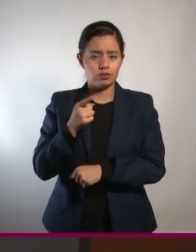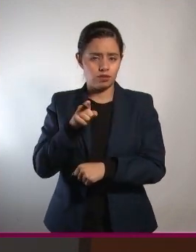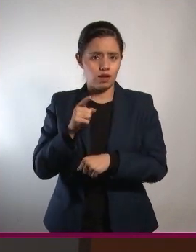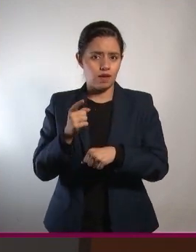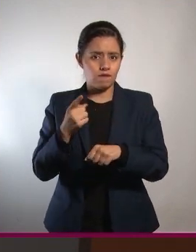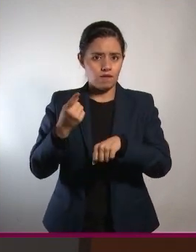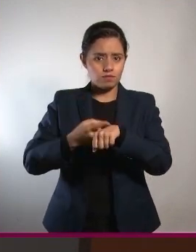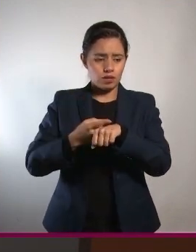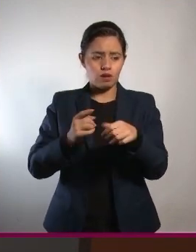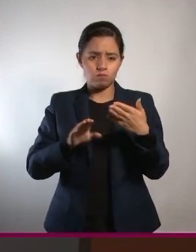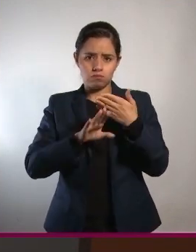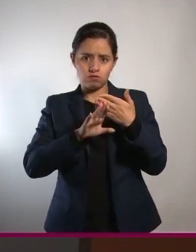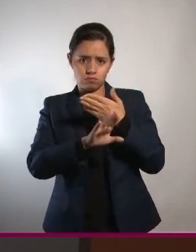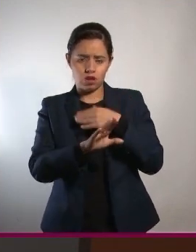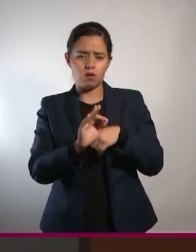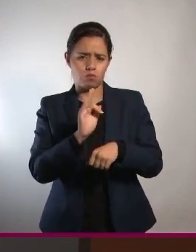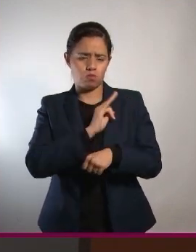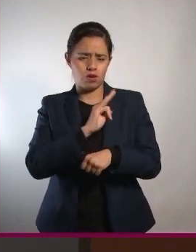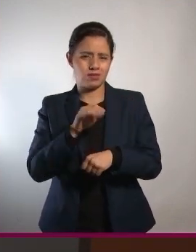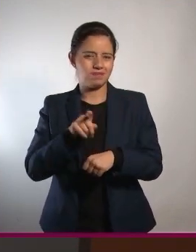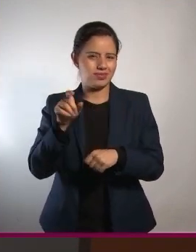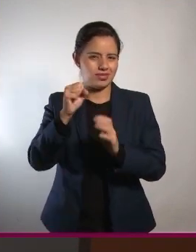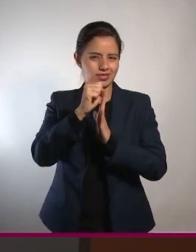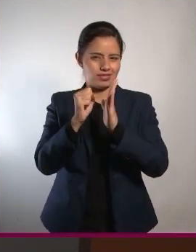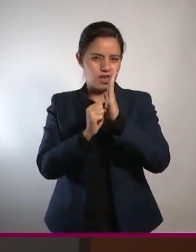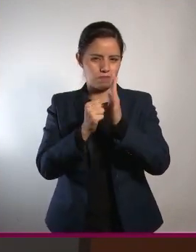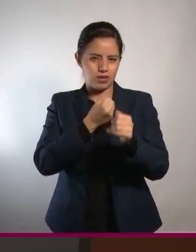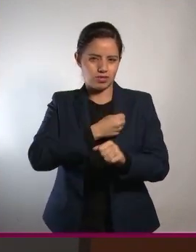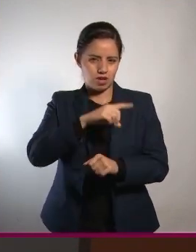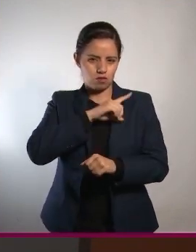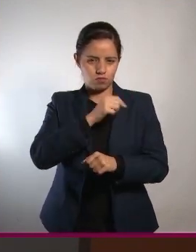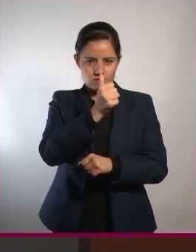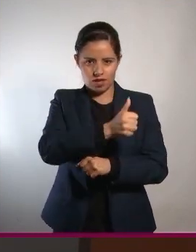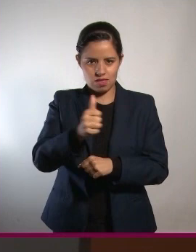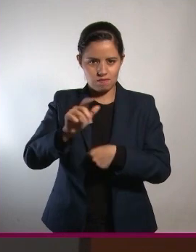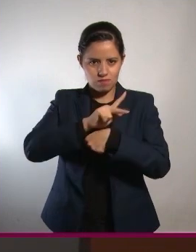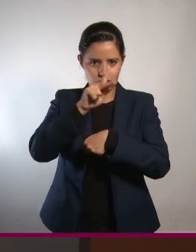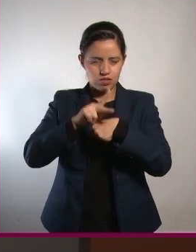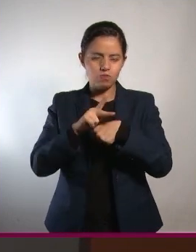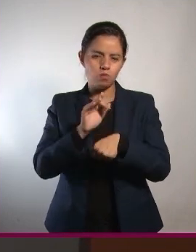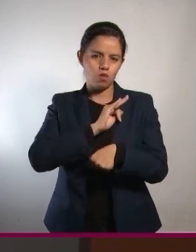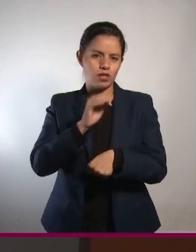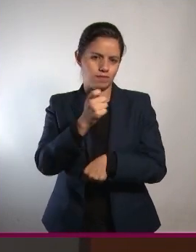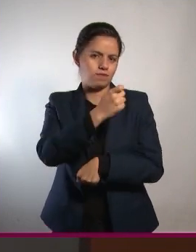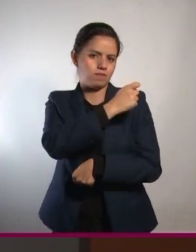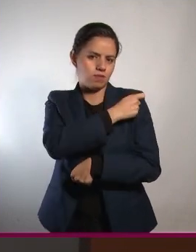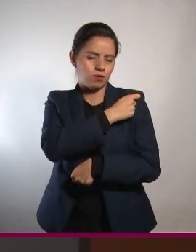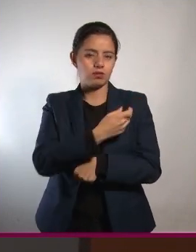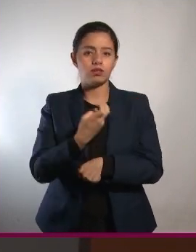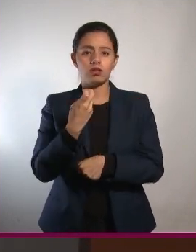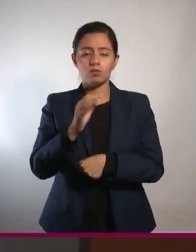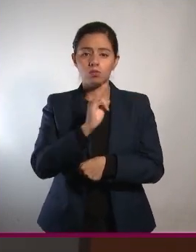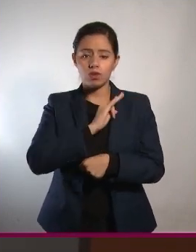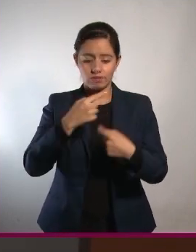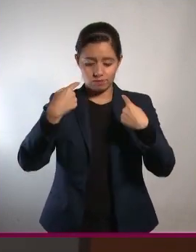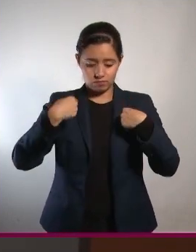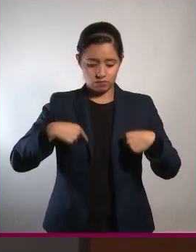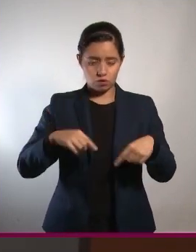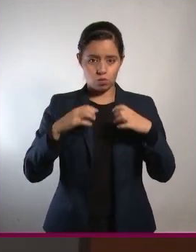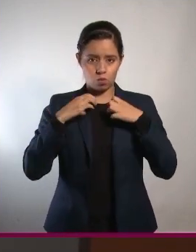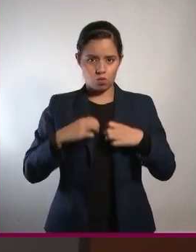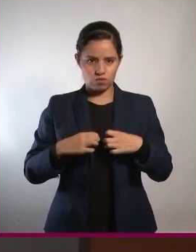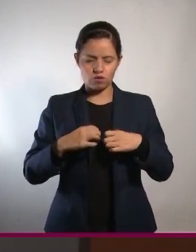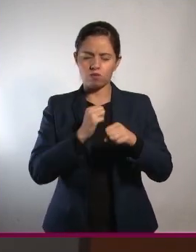en cuanto estén disponibles de acuerdo a las indicaciones del sistema de salud de cada país. Esto genera inmunidad en cada uno de nosotros